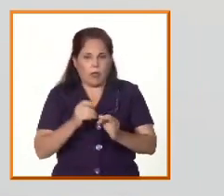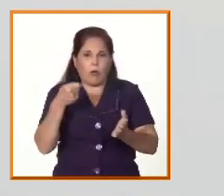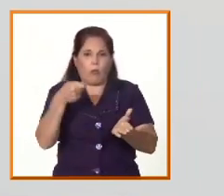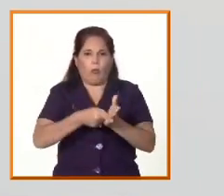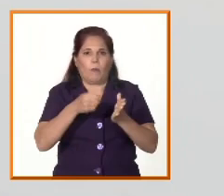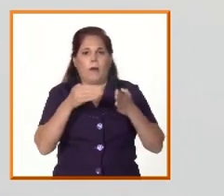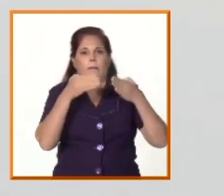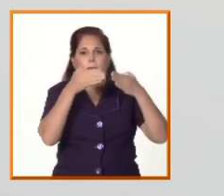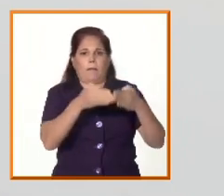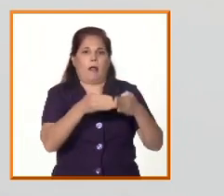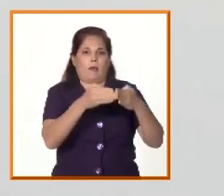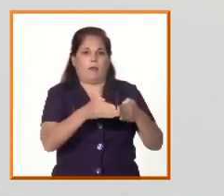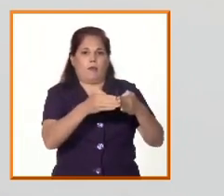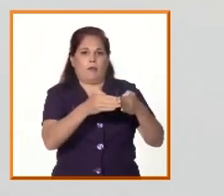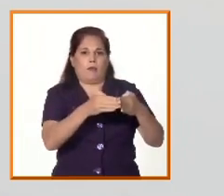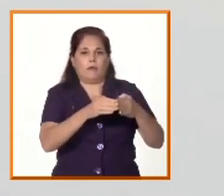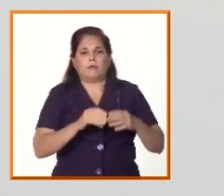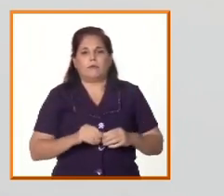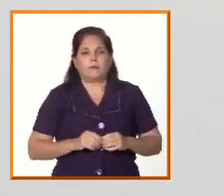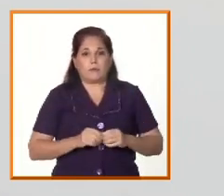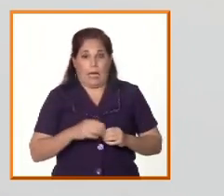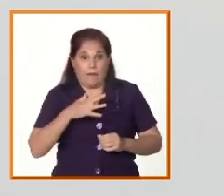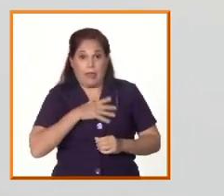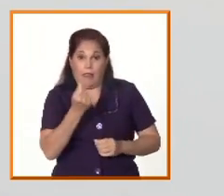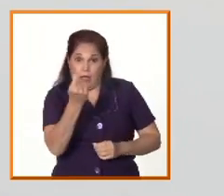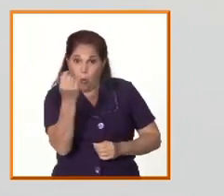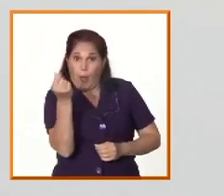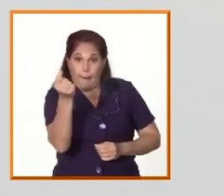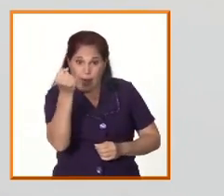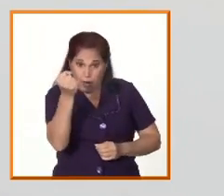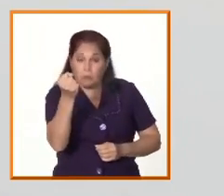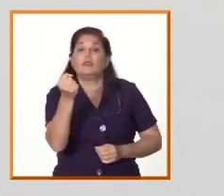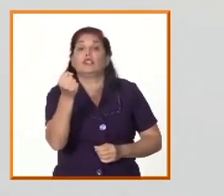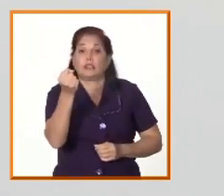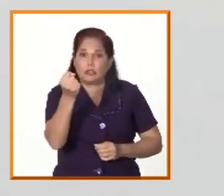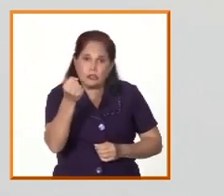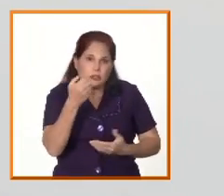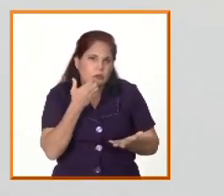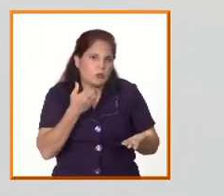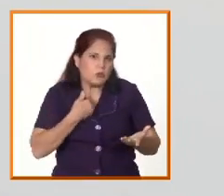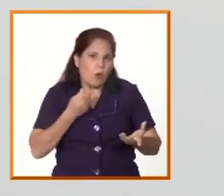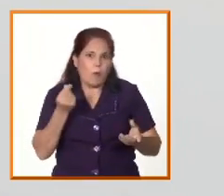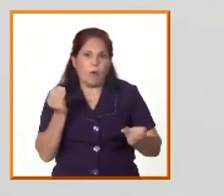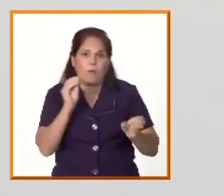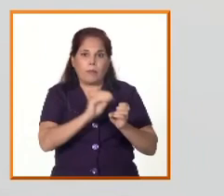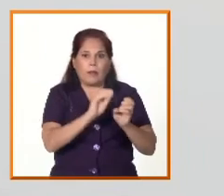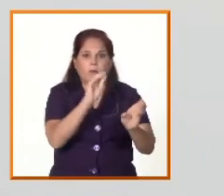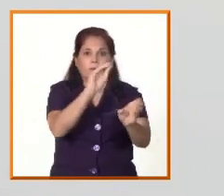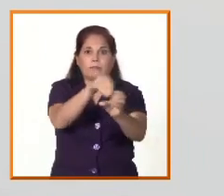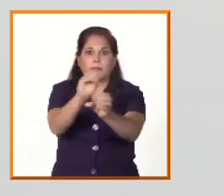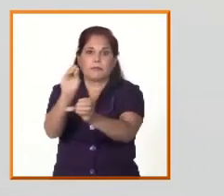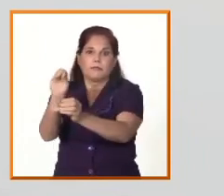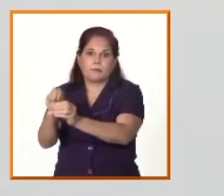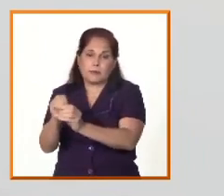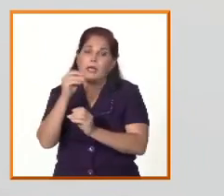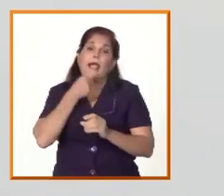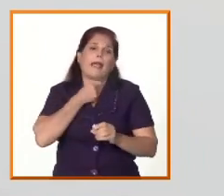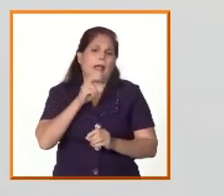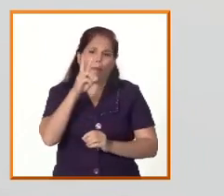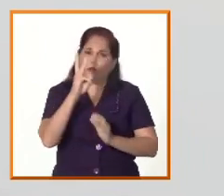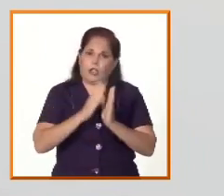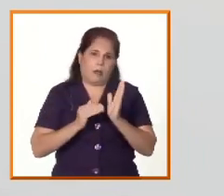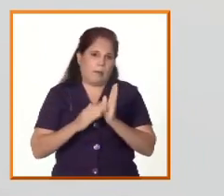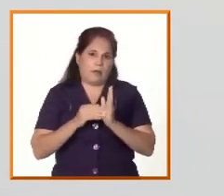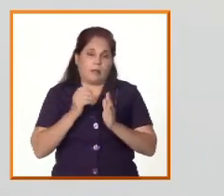de un barco recientemente teniendo Incluso el dinero para que se concrete la operación pueden pasar hasta tres meses por ejemplo un ejemplo concreto